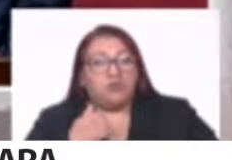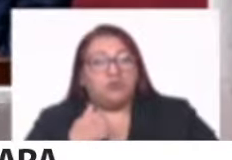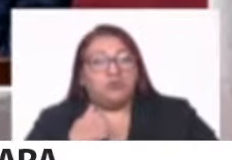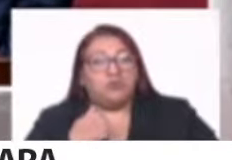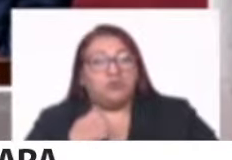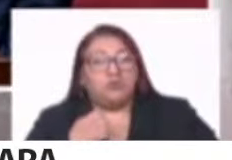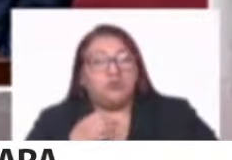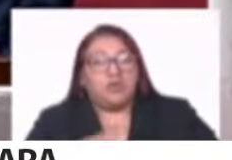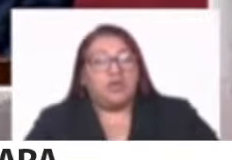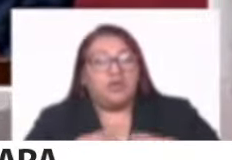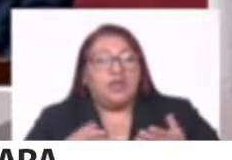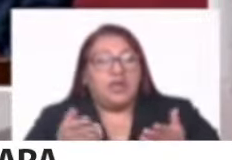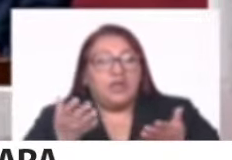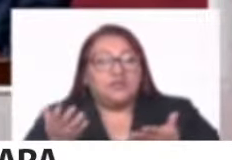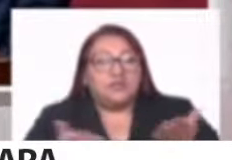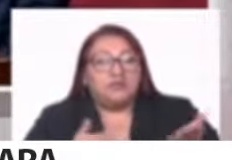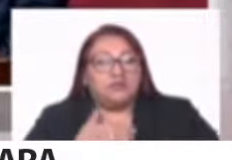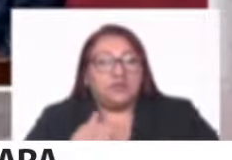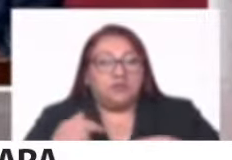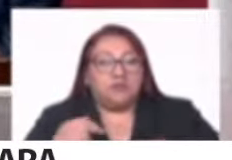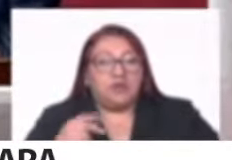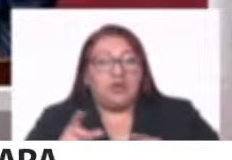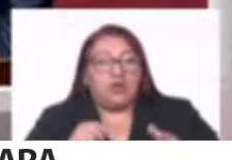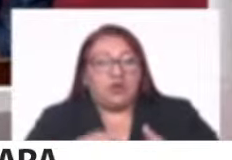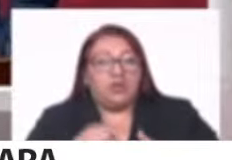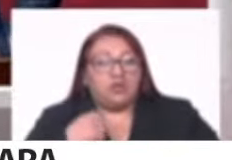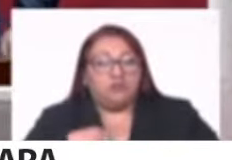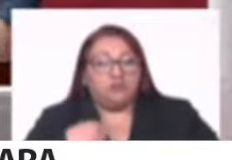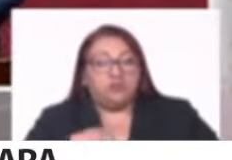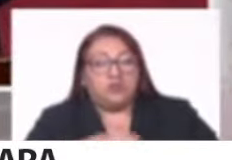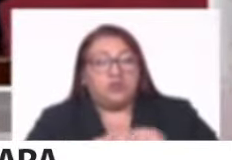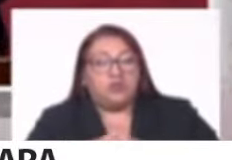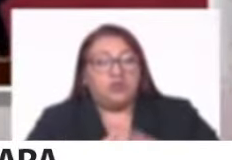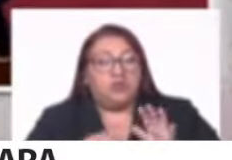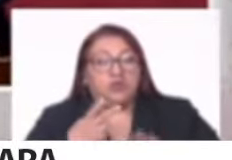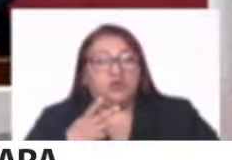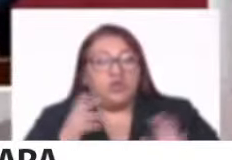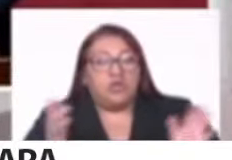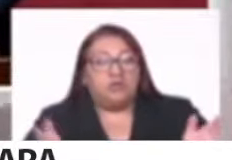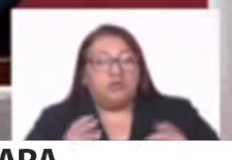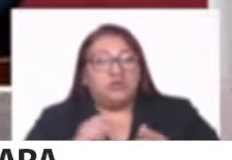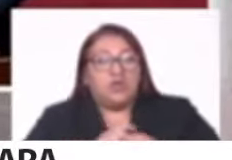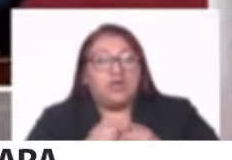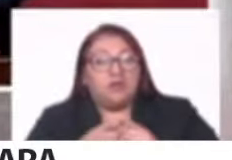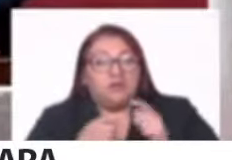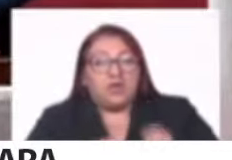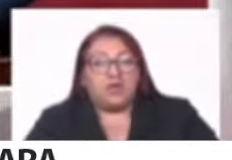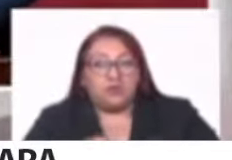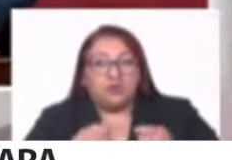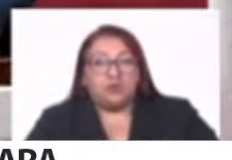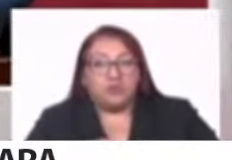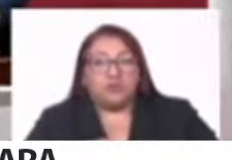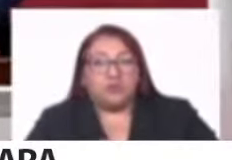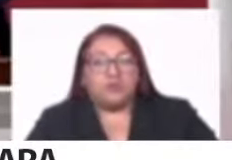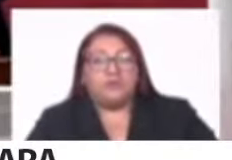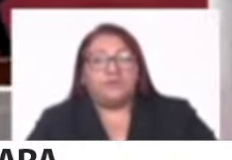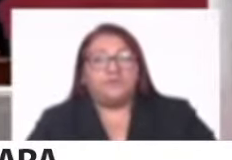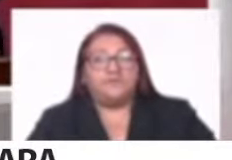la mejor prestación de servicios a nivel local. Y 12, el impulso al campo y a la agricultura